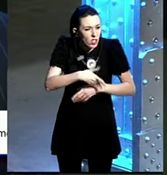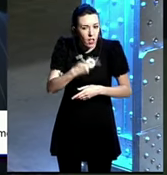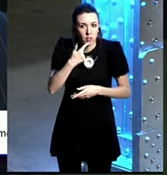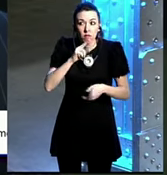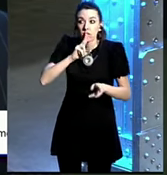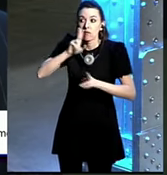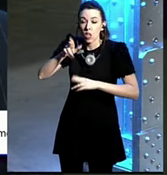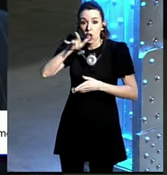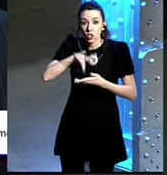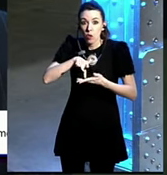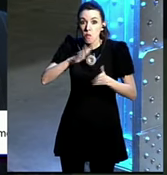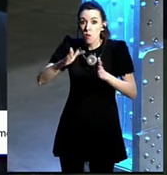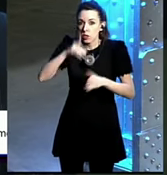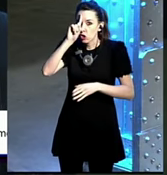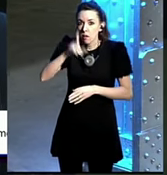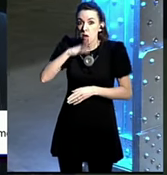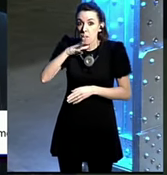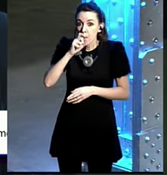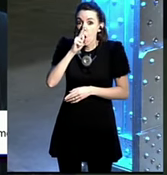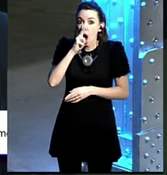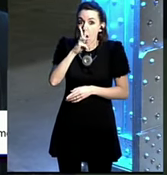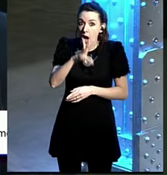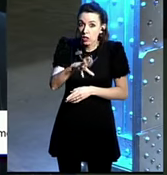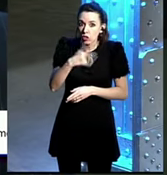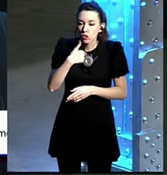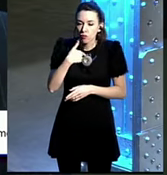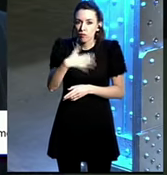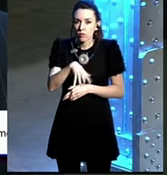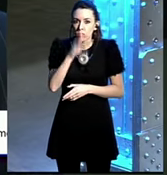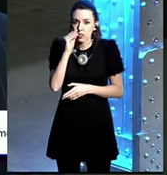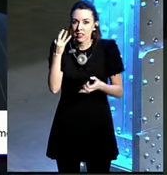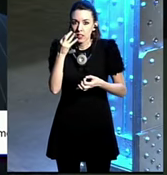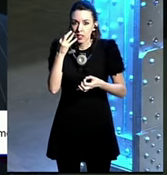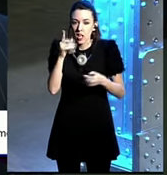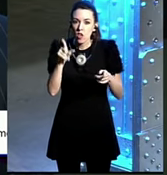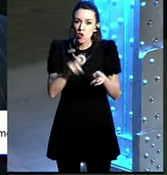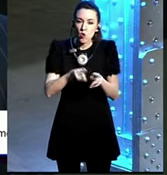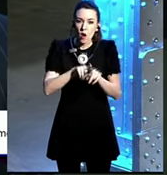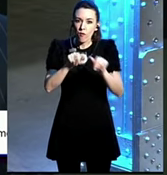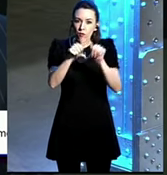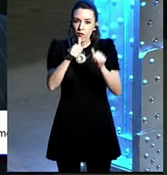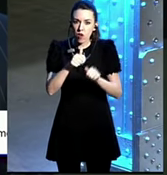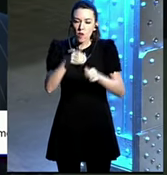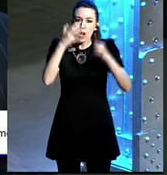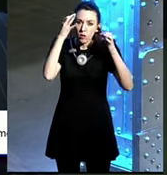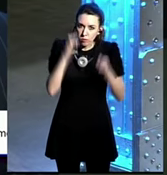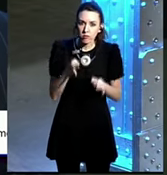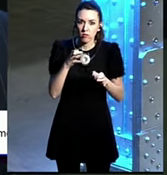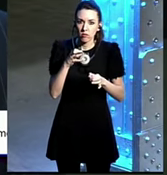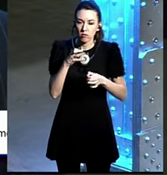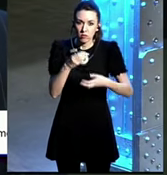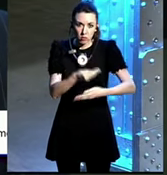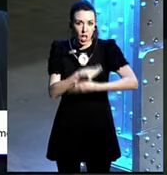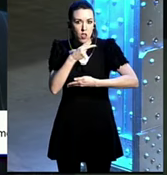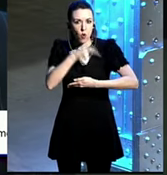ella dijo: pues en el momento no sabía por qué, pero años más tarde entendí que era una forma de confirmar de que él